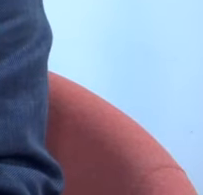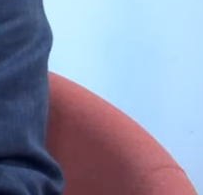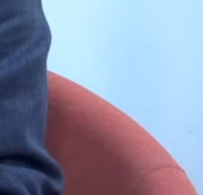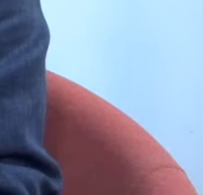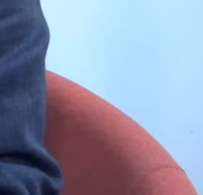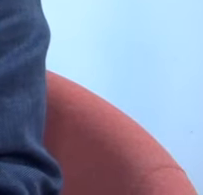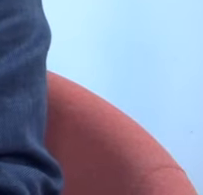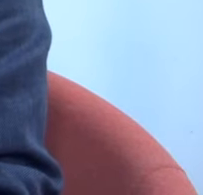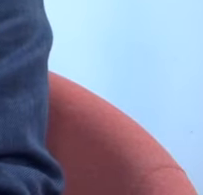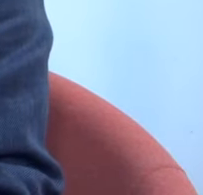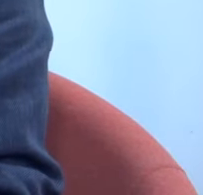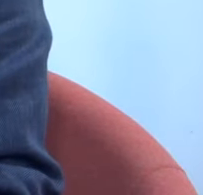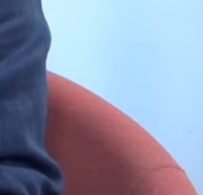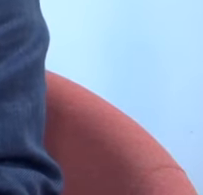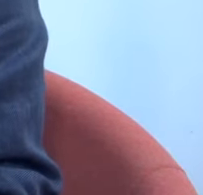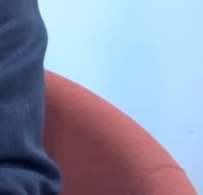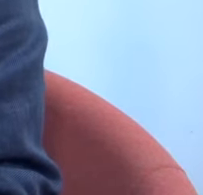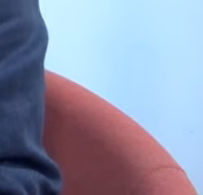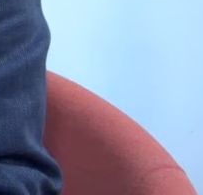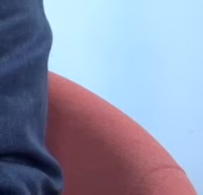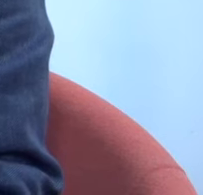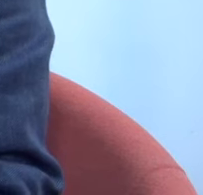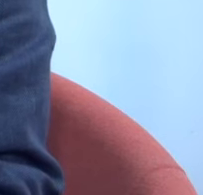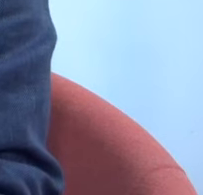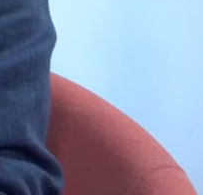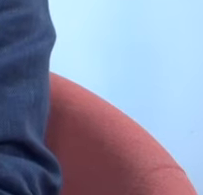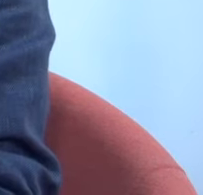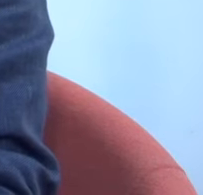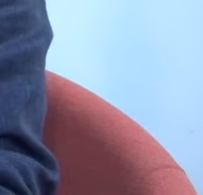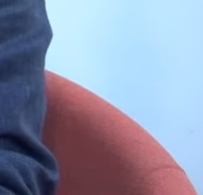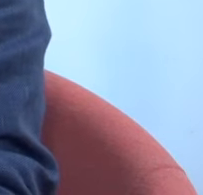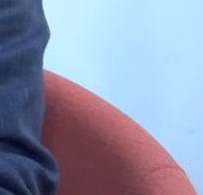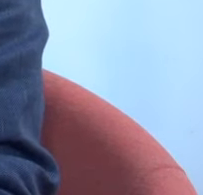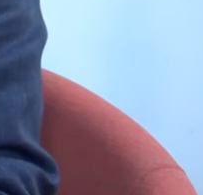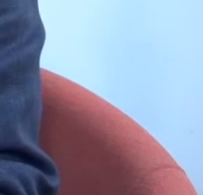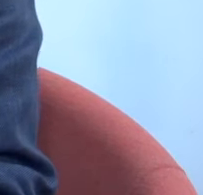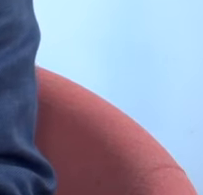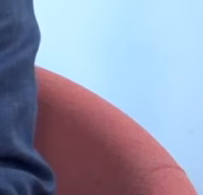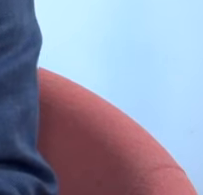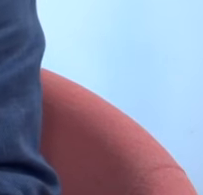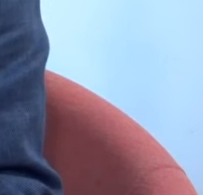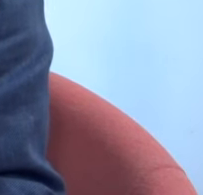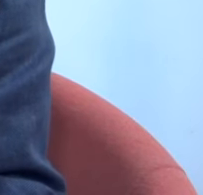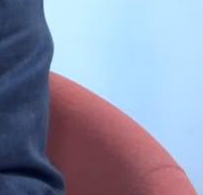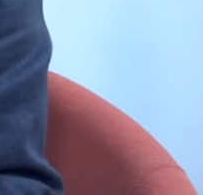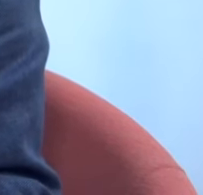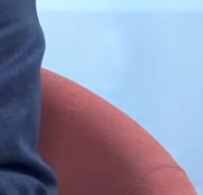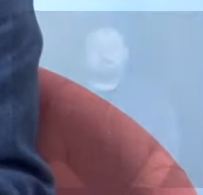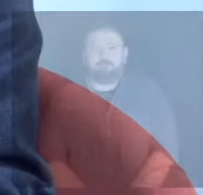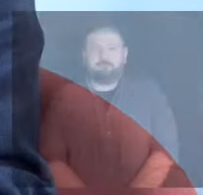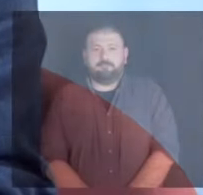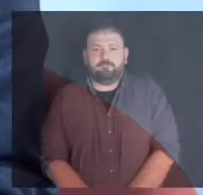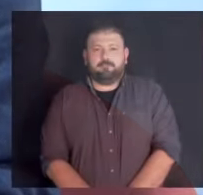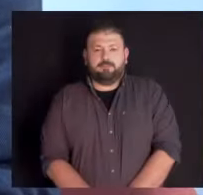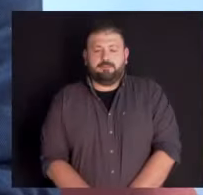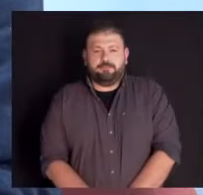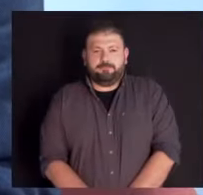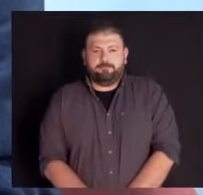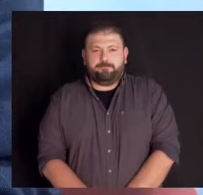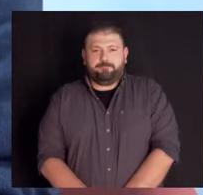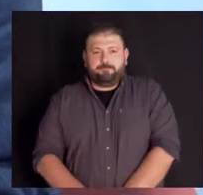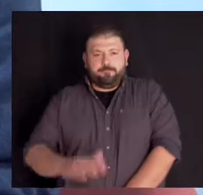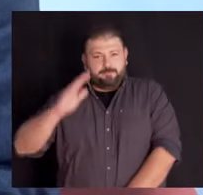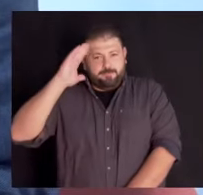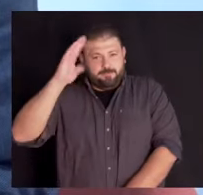formato totalmente nuevo. Es algo nunca antes visto. Por lo que les pedimos estar muy, muy pendientes, sobre todo de redes sociales, para que sepan más información,